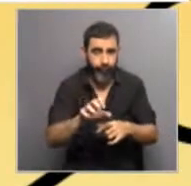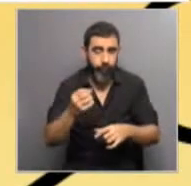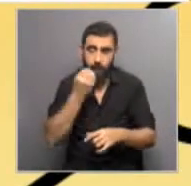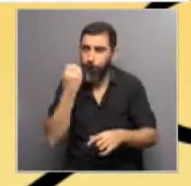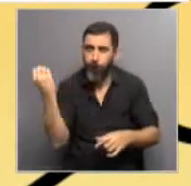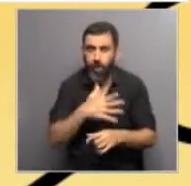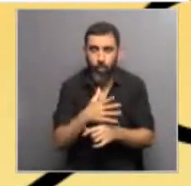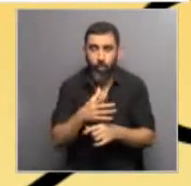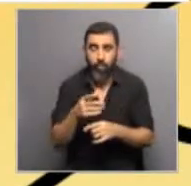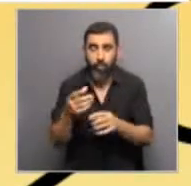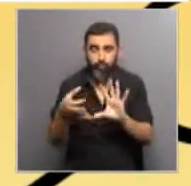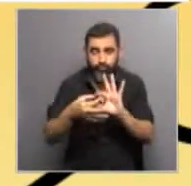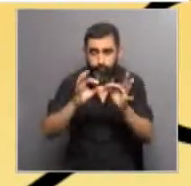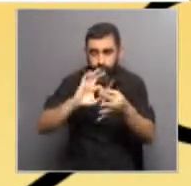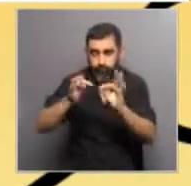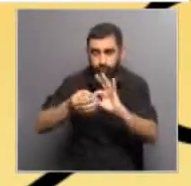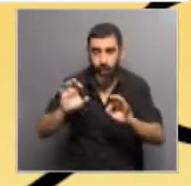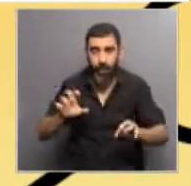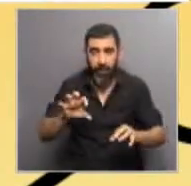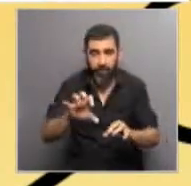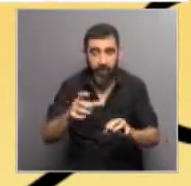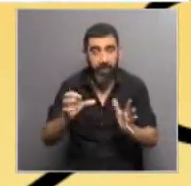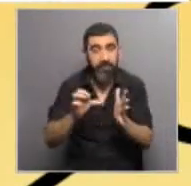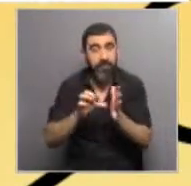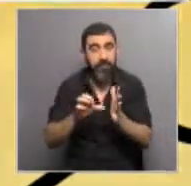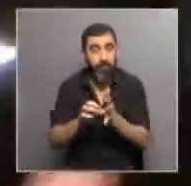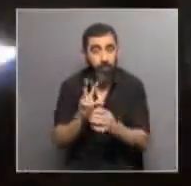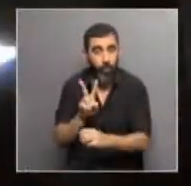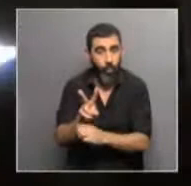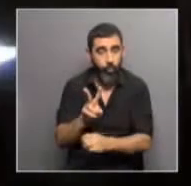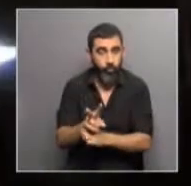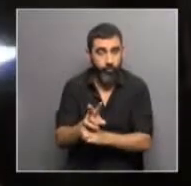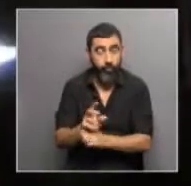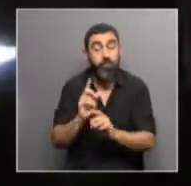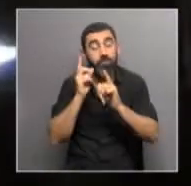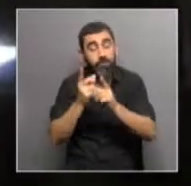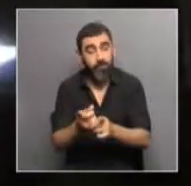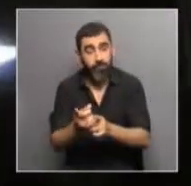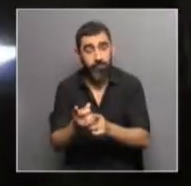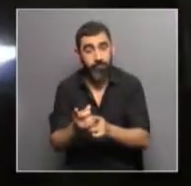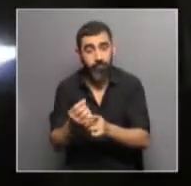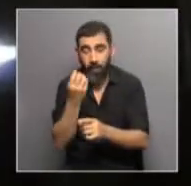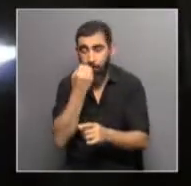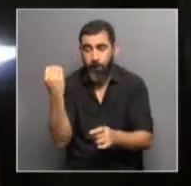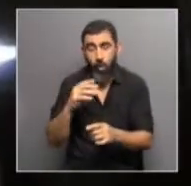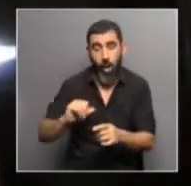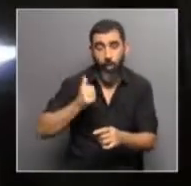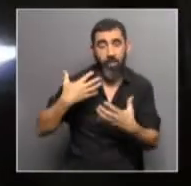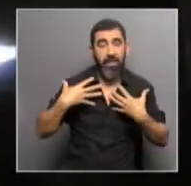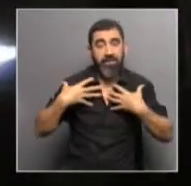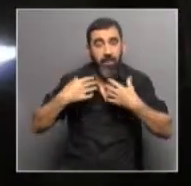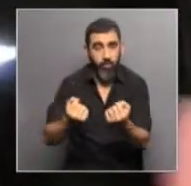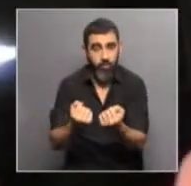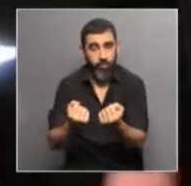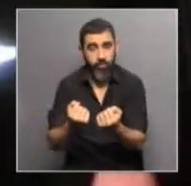mejorar los diálogos entre esas bacterias y nuestro sistema inmune y de alguna manera capitalizar esa salud que tenemos